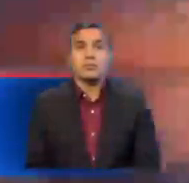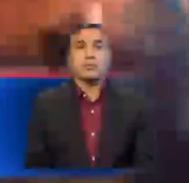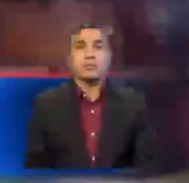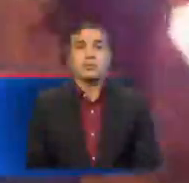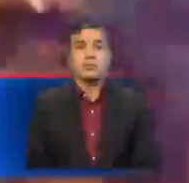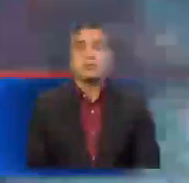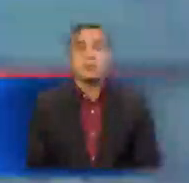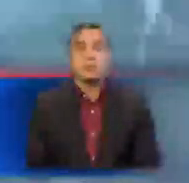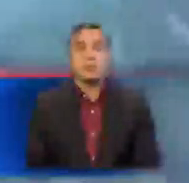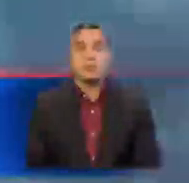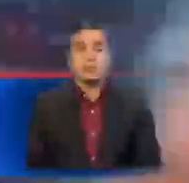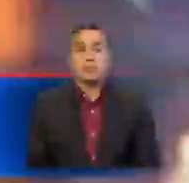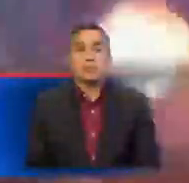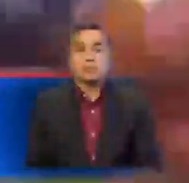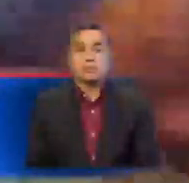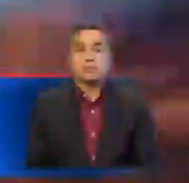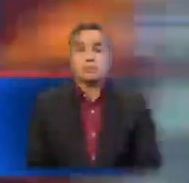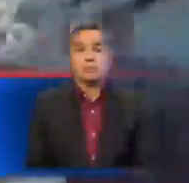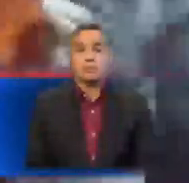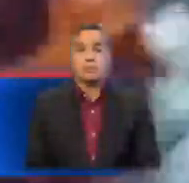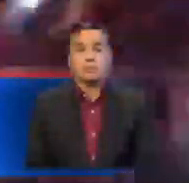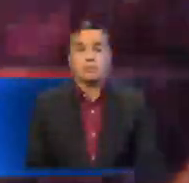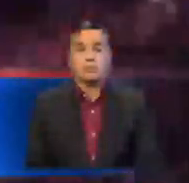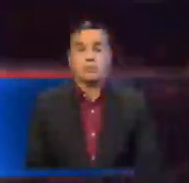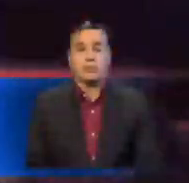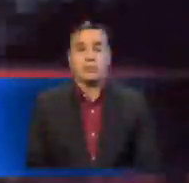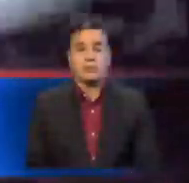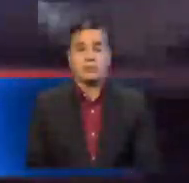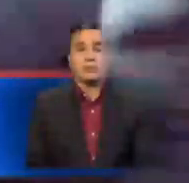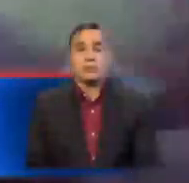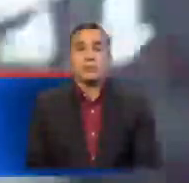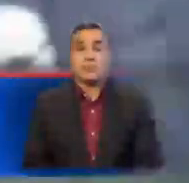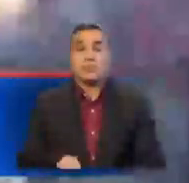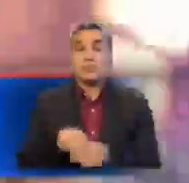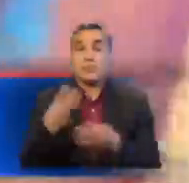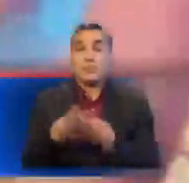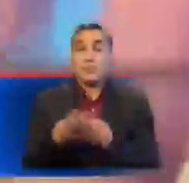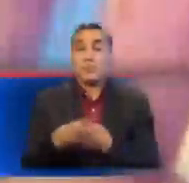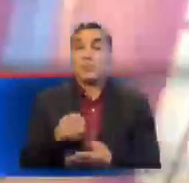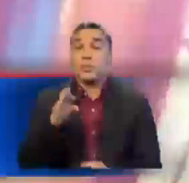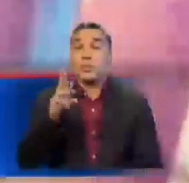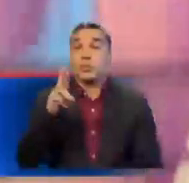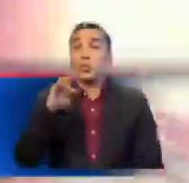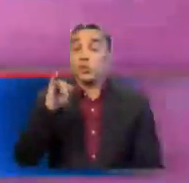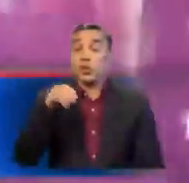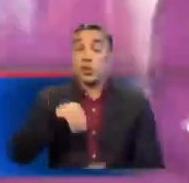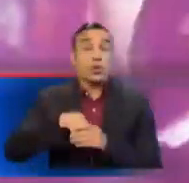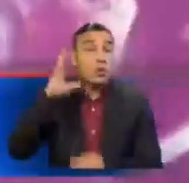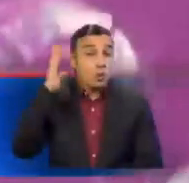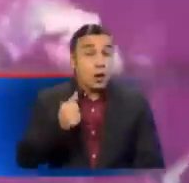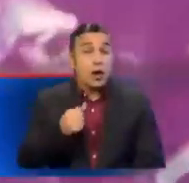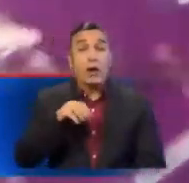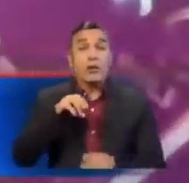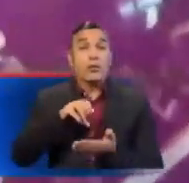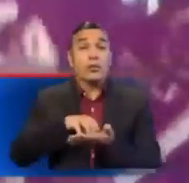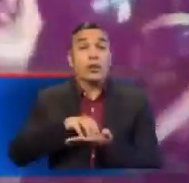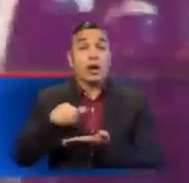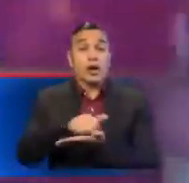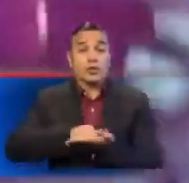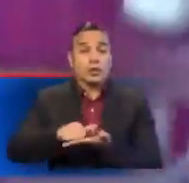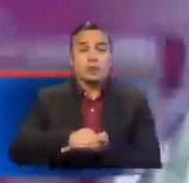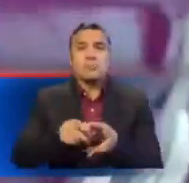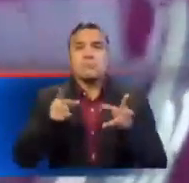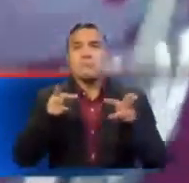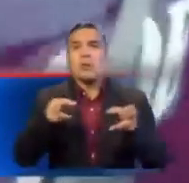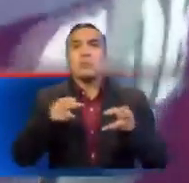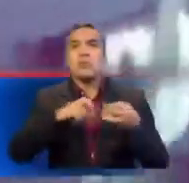¡Dame otro! ¡Otro, dos! Mientras que en la cárcel de Turi, en Cuenca, provincia de La Suay, se vivía